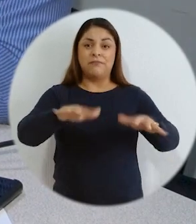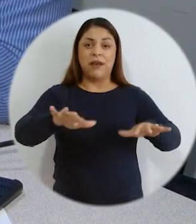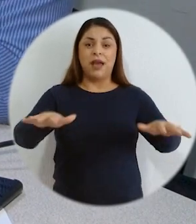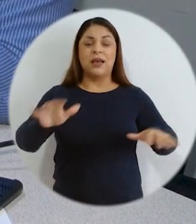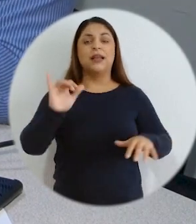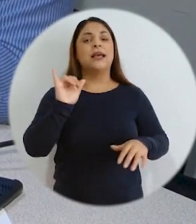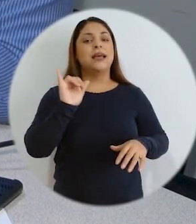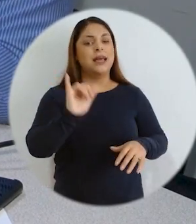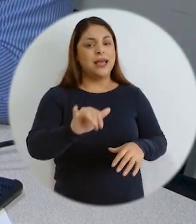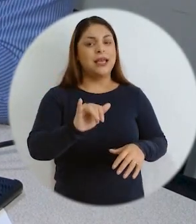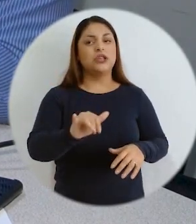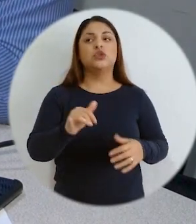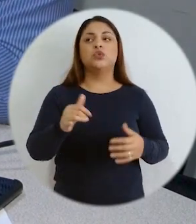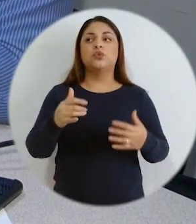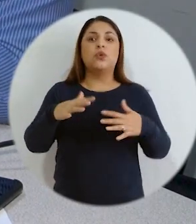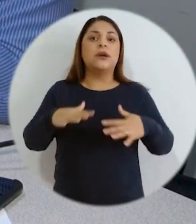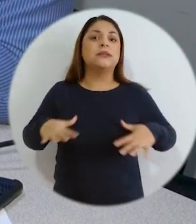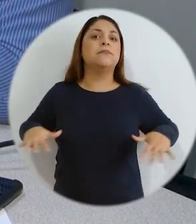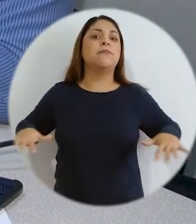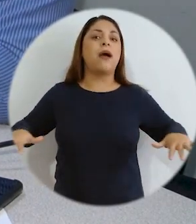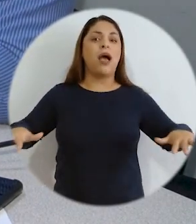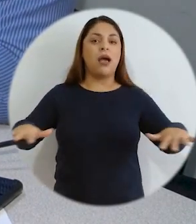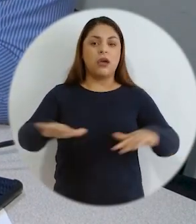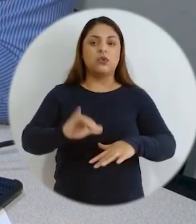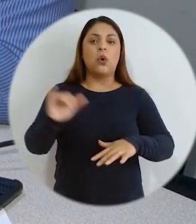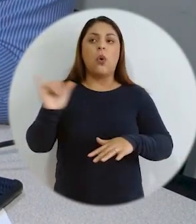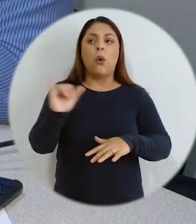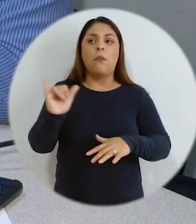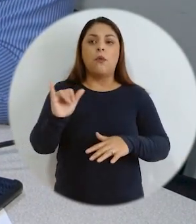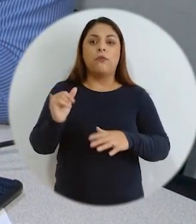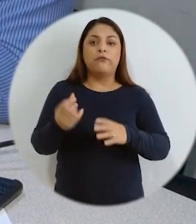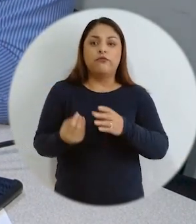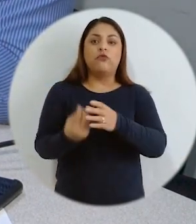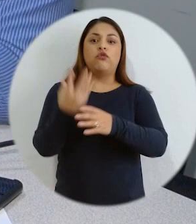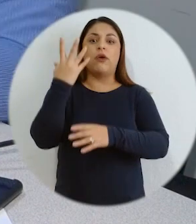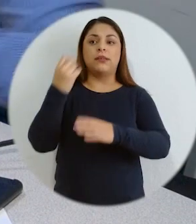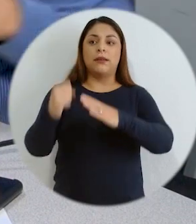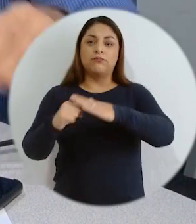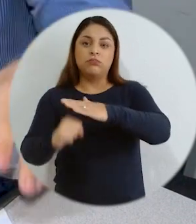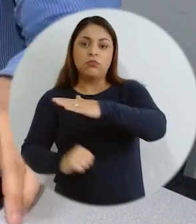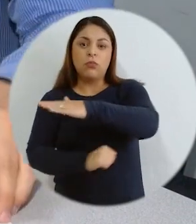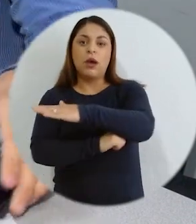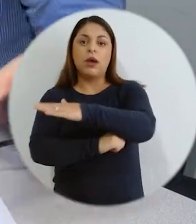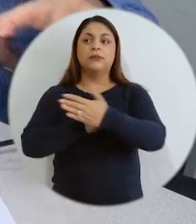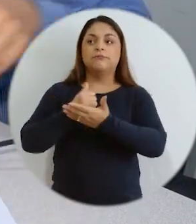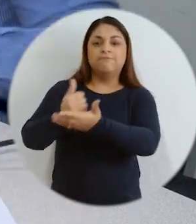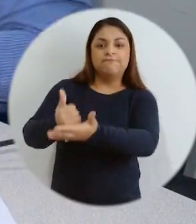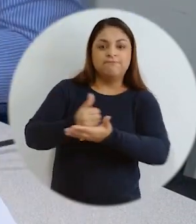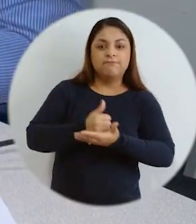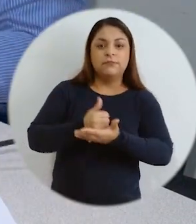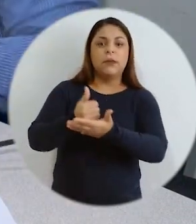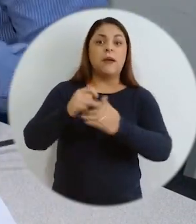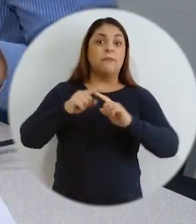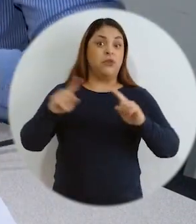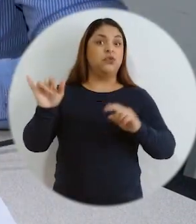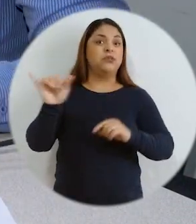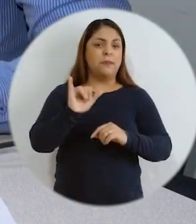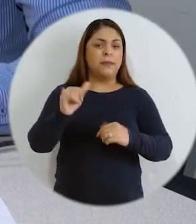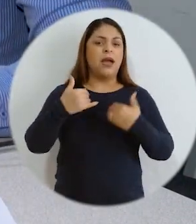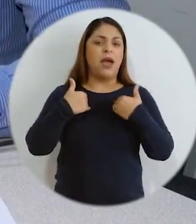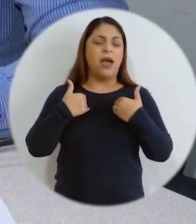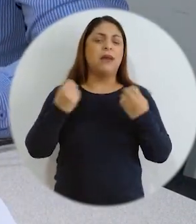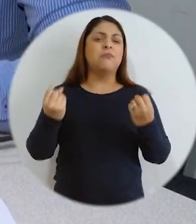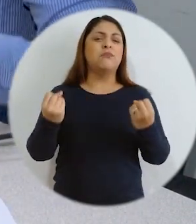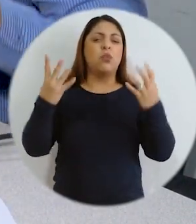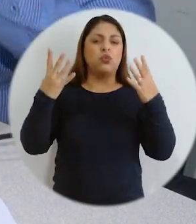también un espacio, y esto en relaciones internacionales lo vemos mucho, son fuente de cooperación, pero también son fuente